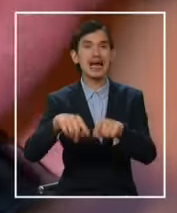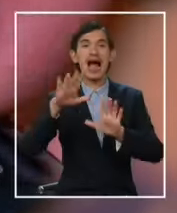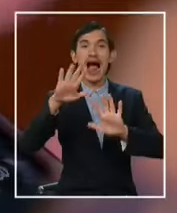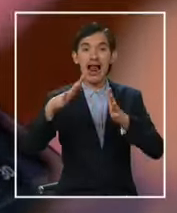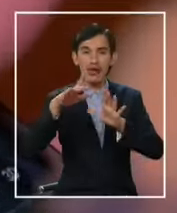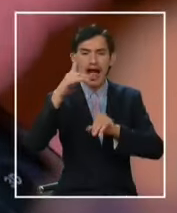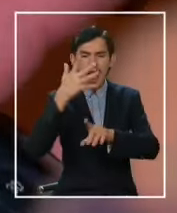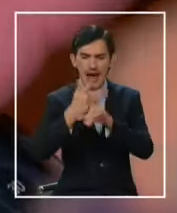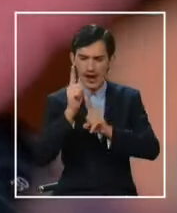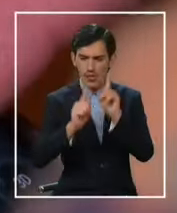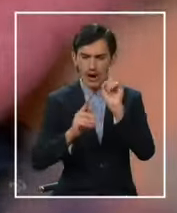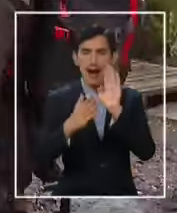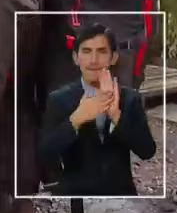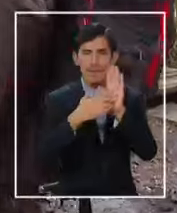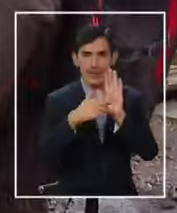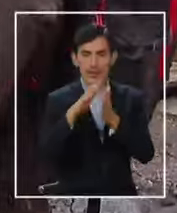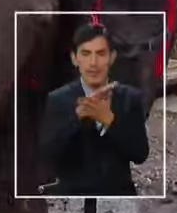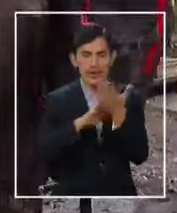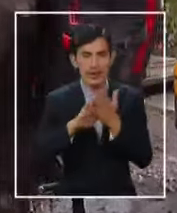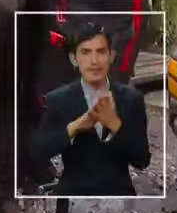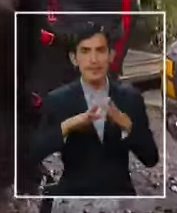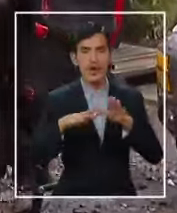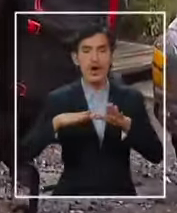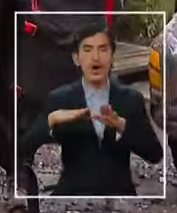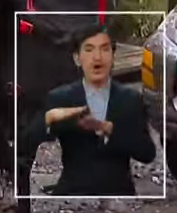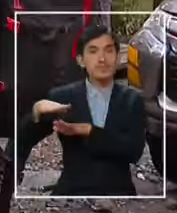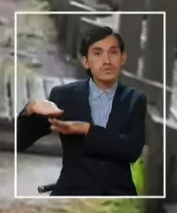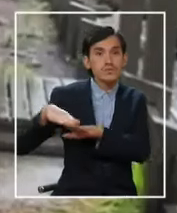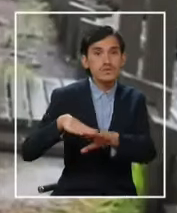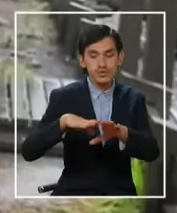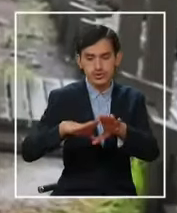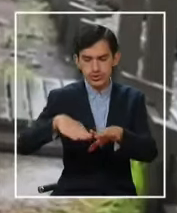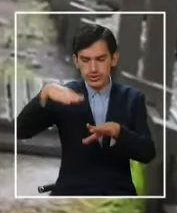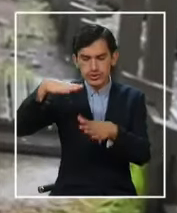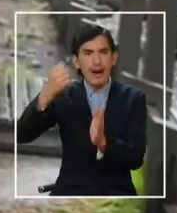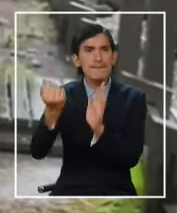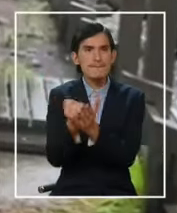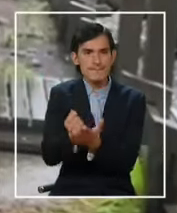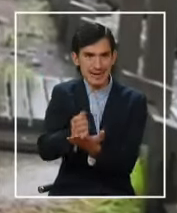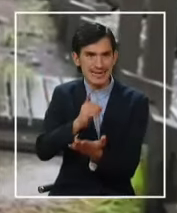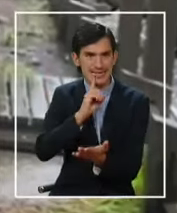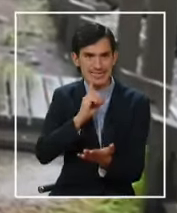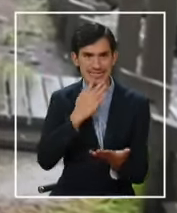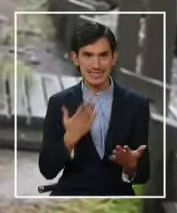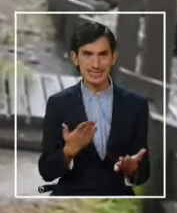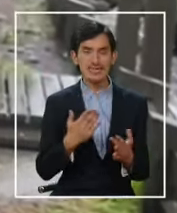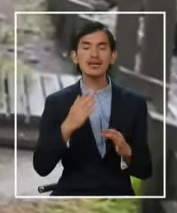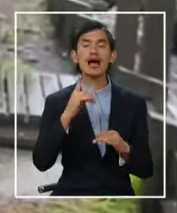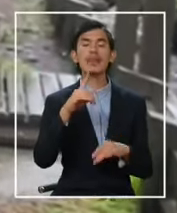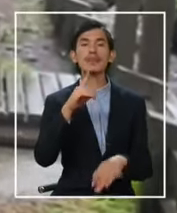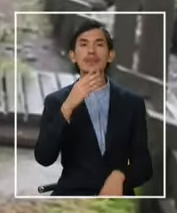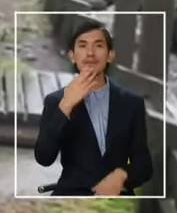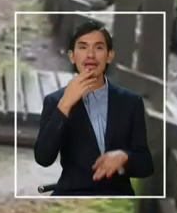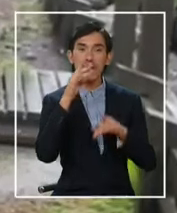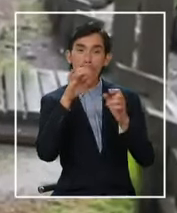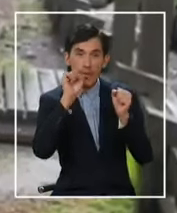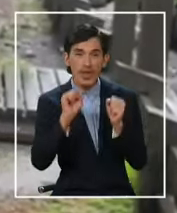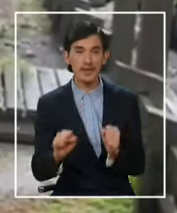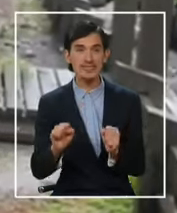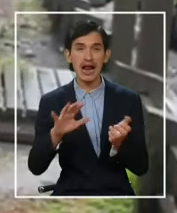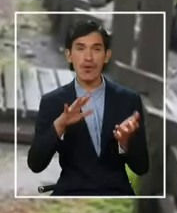algunas evidencias, como son las huellas de la tabla de snowboard de él, y huellas de raqueta, y aparentemente